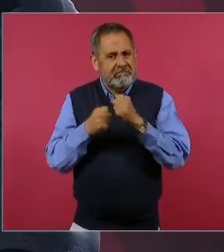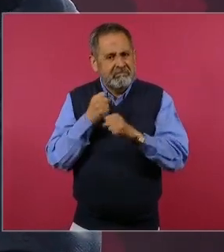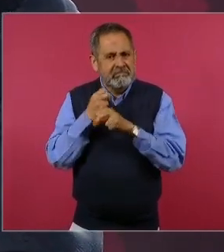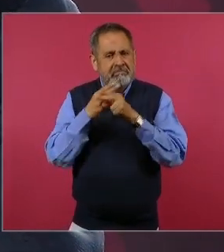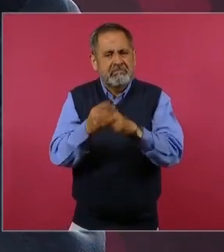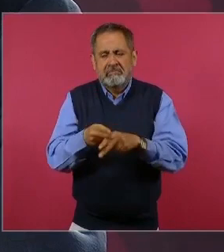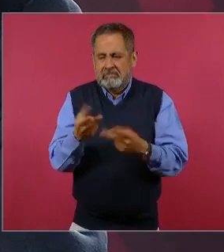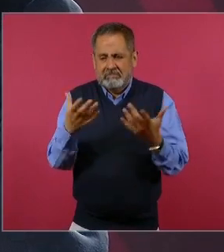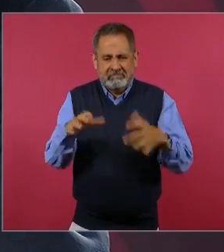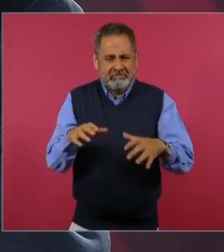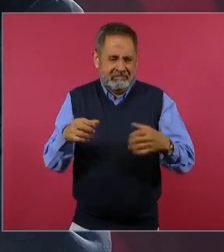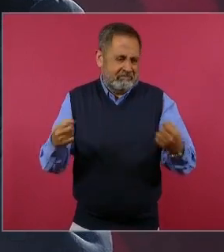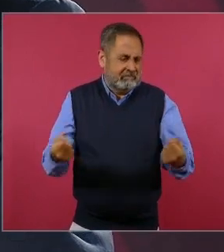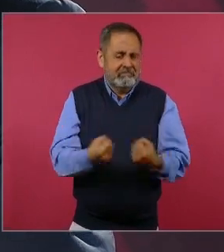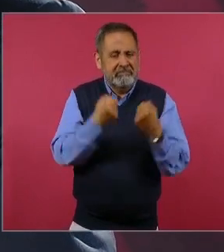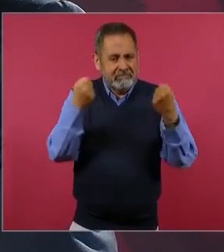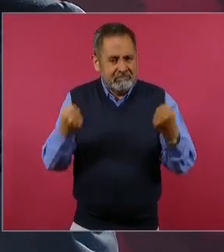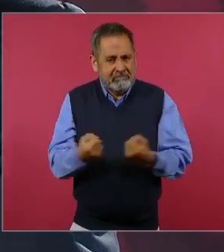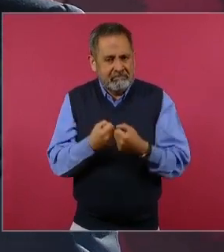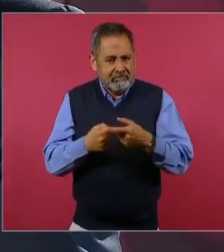tiempo esto,